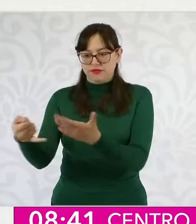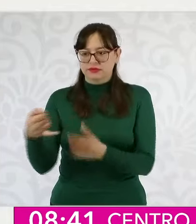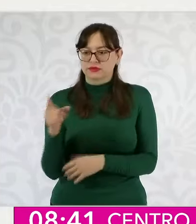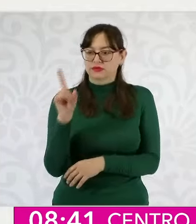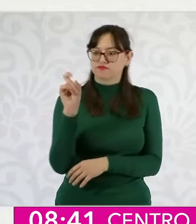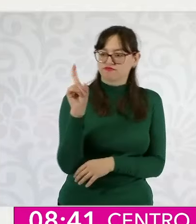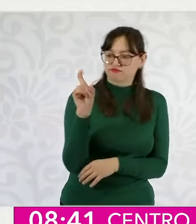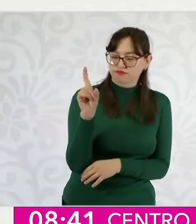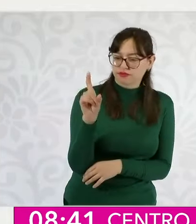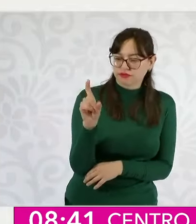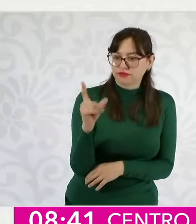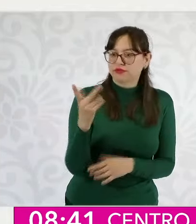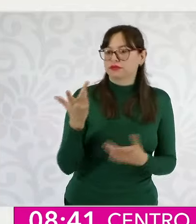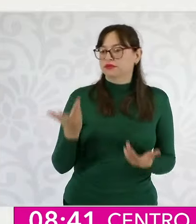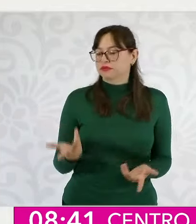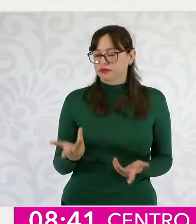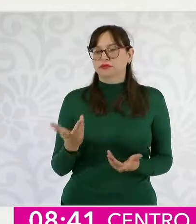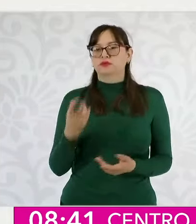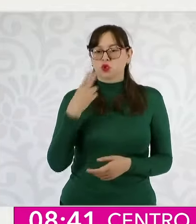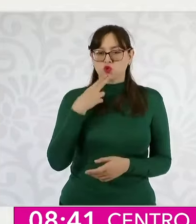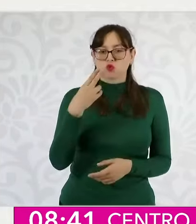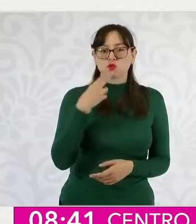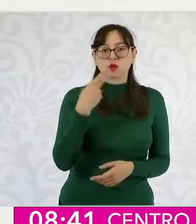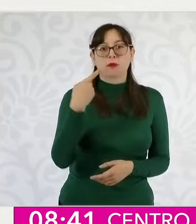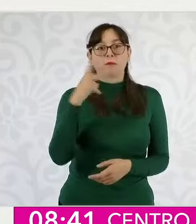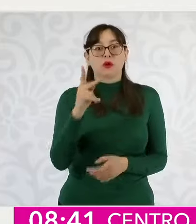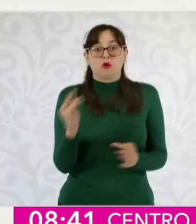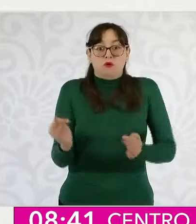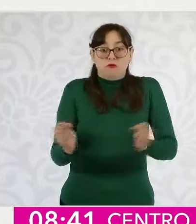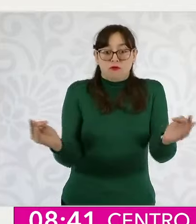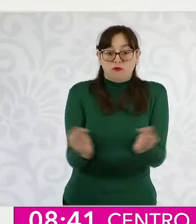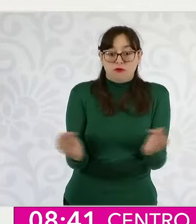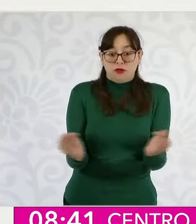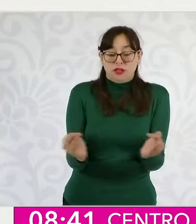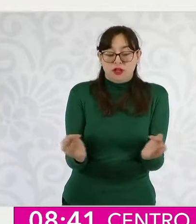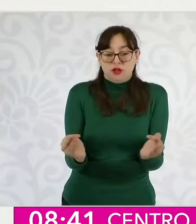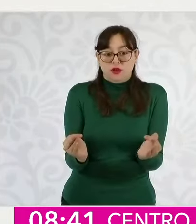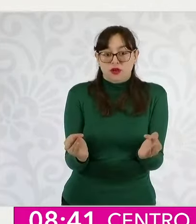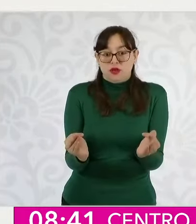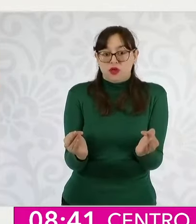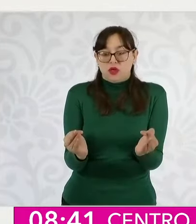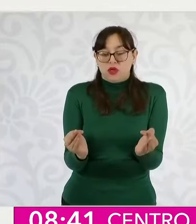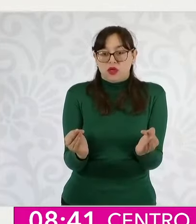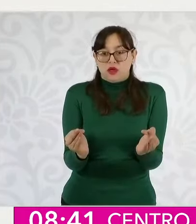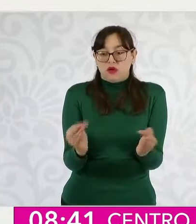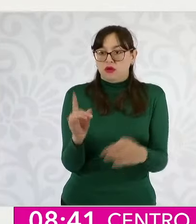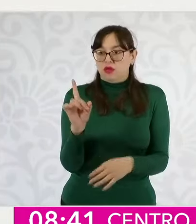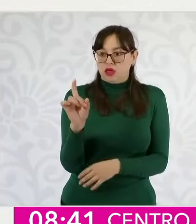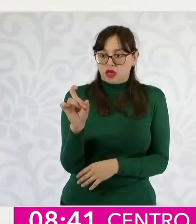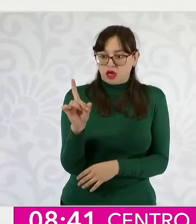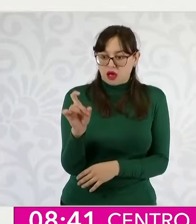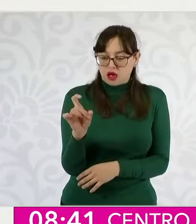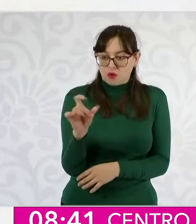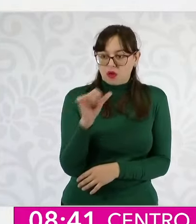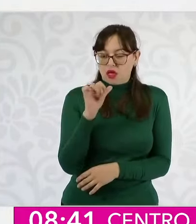invierno porque no tienen cultivo y entonces le venden esa agua a un municipio.